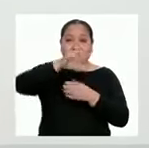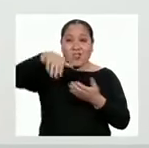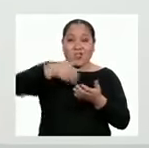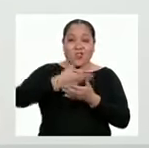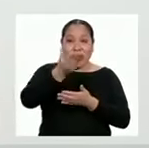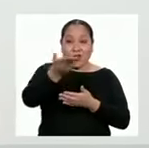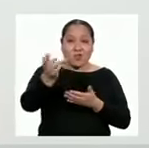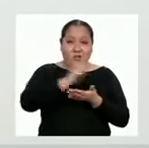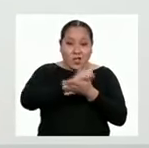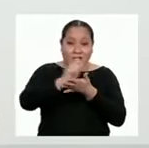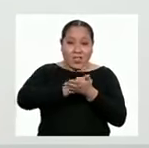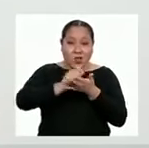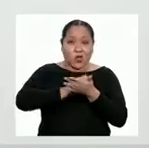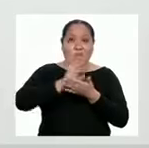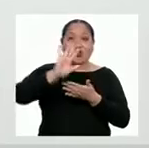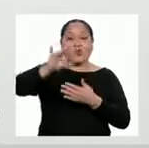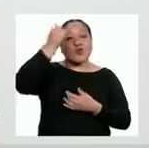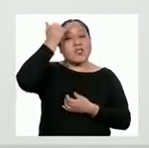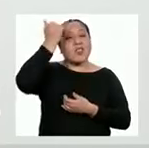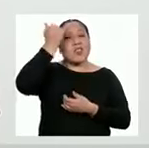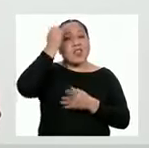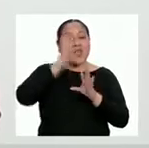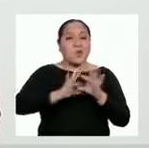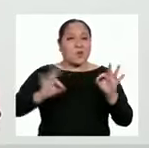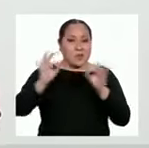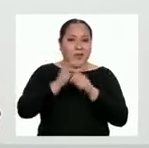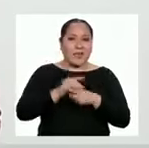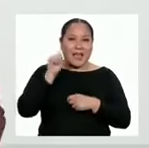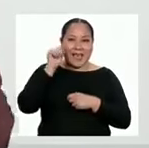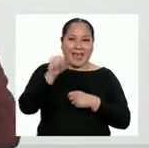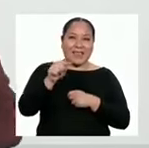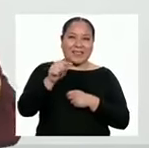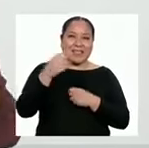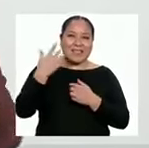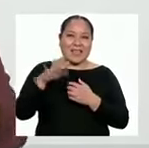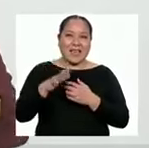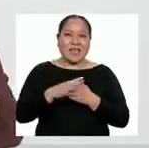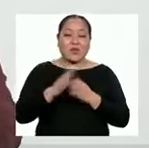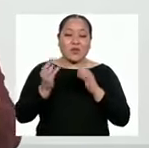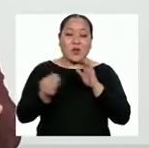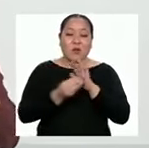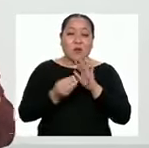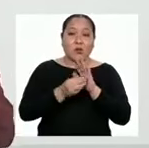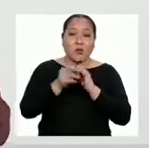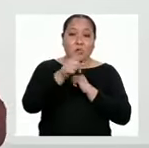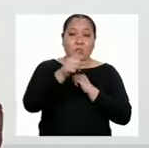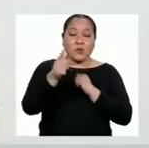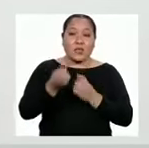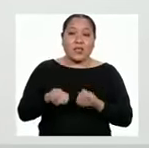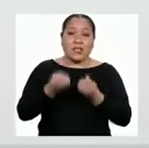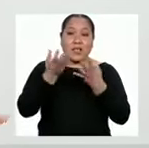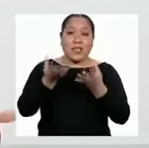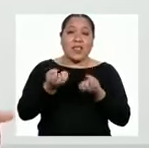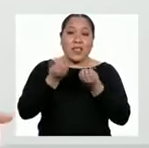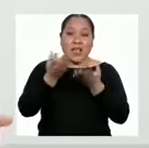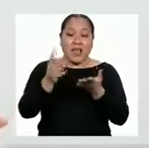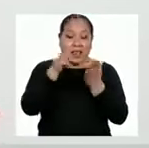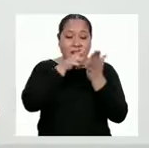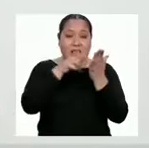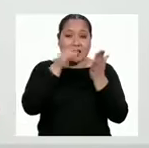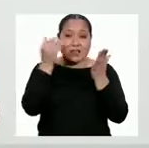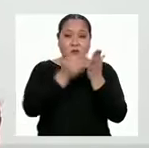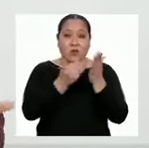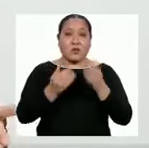todos que anoten su idea principal, porque ese ya es un aporte que ustedes le están haciendo a la